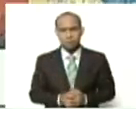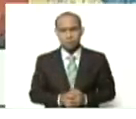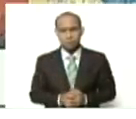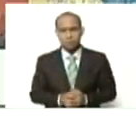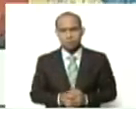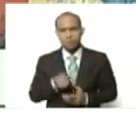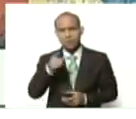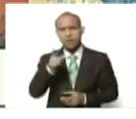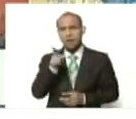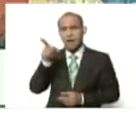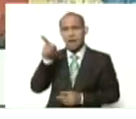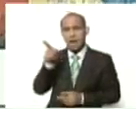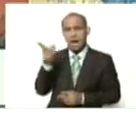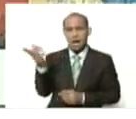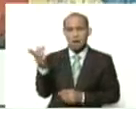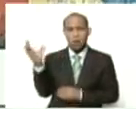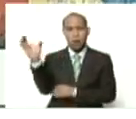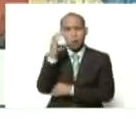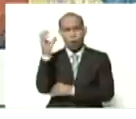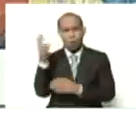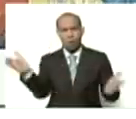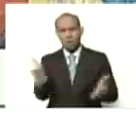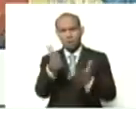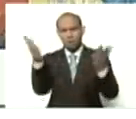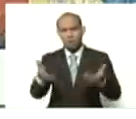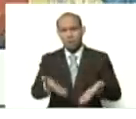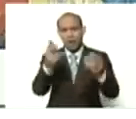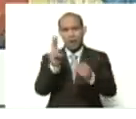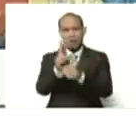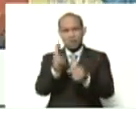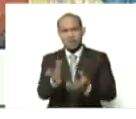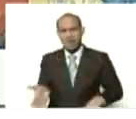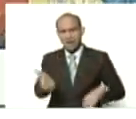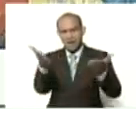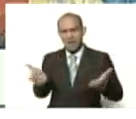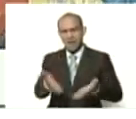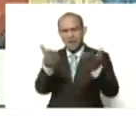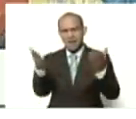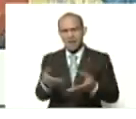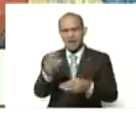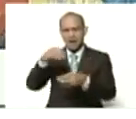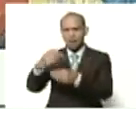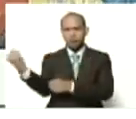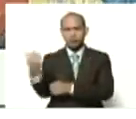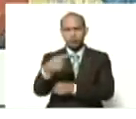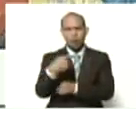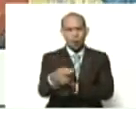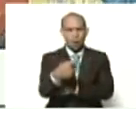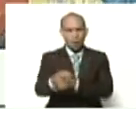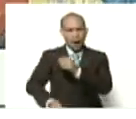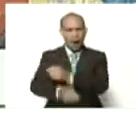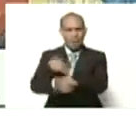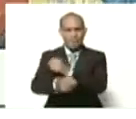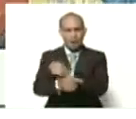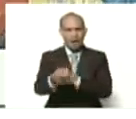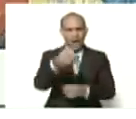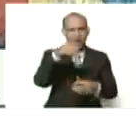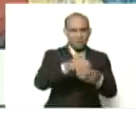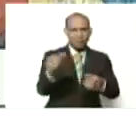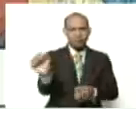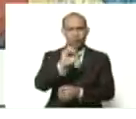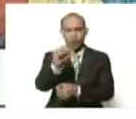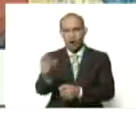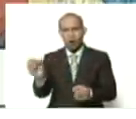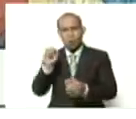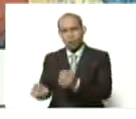Y ellos azuzando para que hubiera violencia y mandando gente infiltrada que pagaban para que quemara un carro aquí, un carro